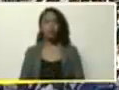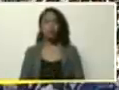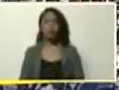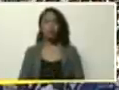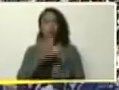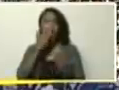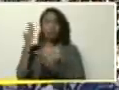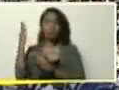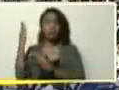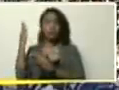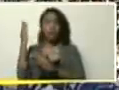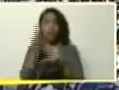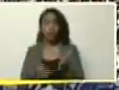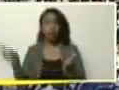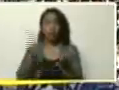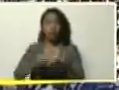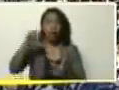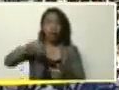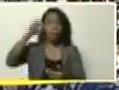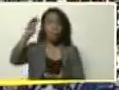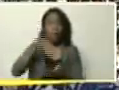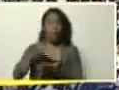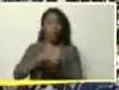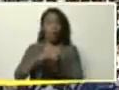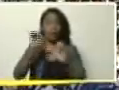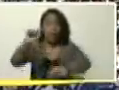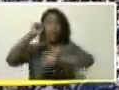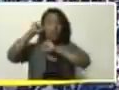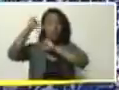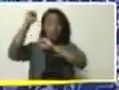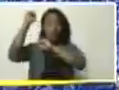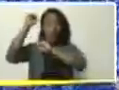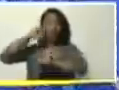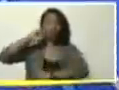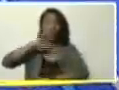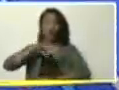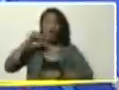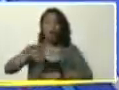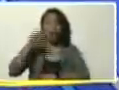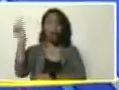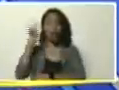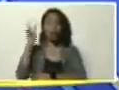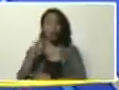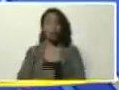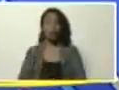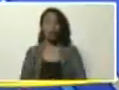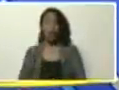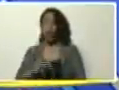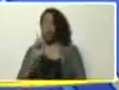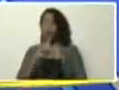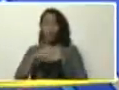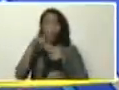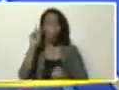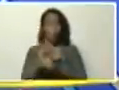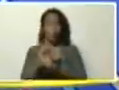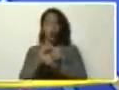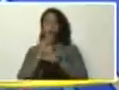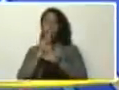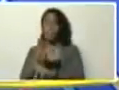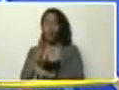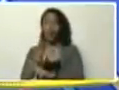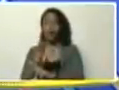Esa reelección en Miranda y esa victoria histórica en Venezuela, no solamente por el